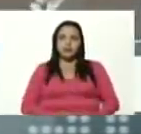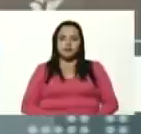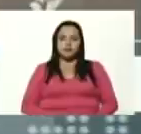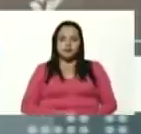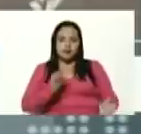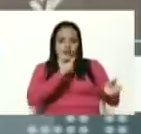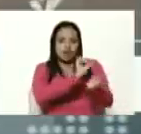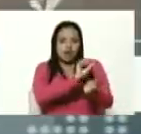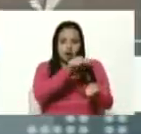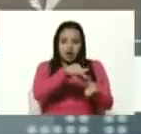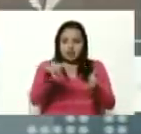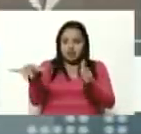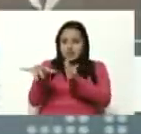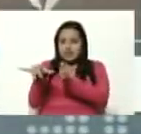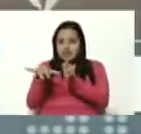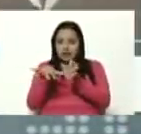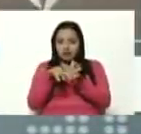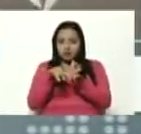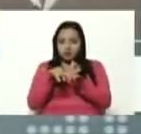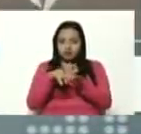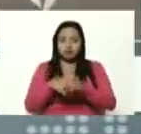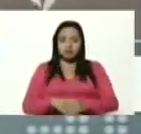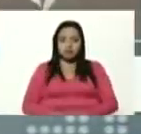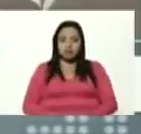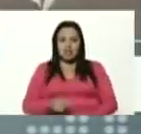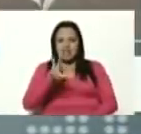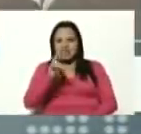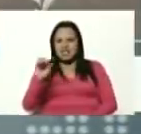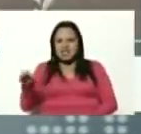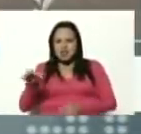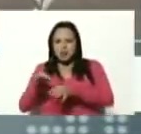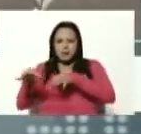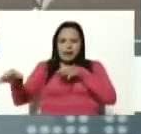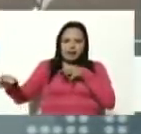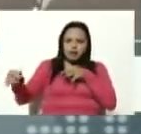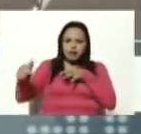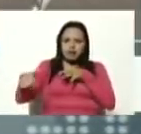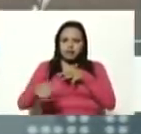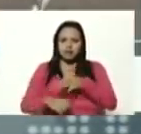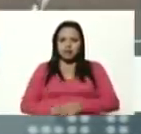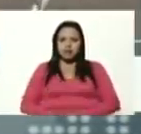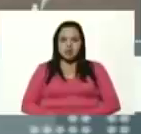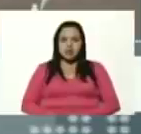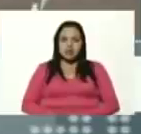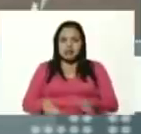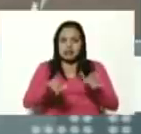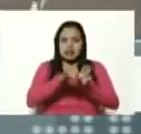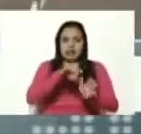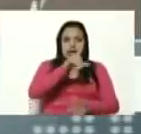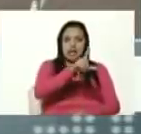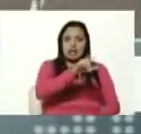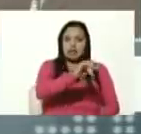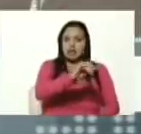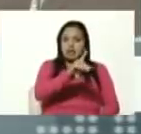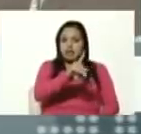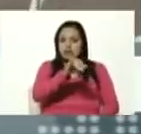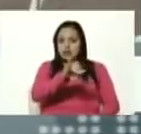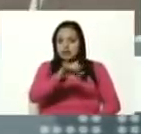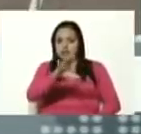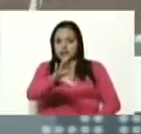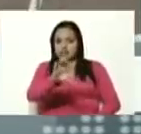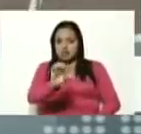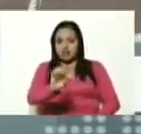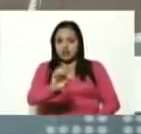aquí cerca, a 300 metros de aquí, en la subida del Lídice. Lo